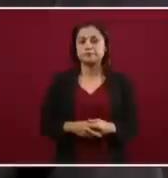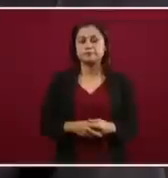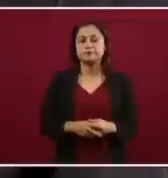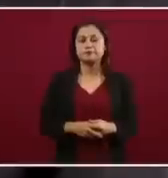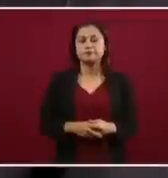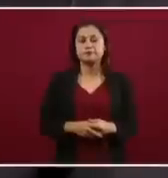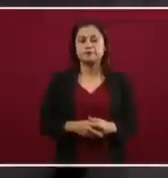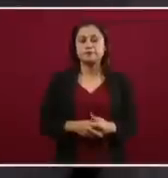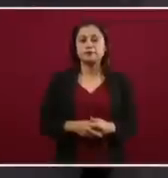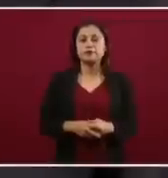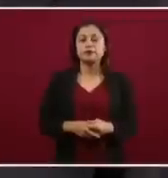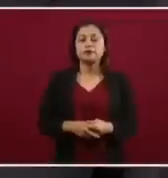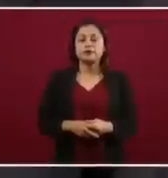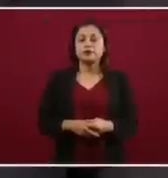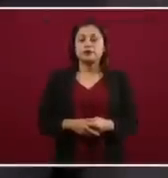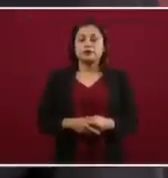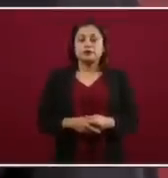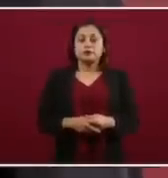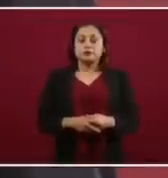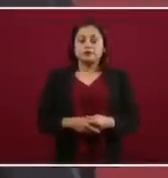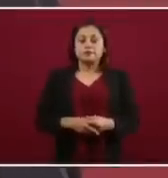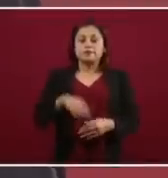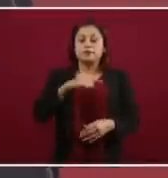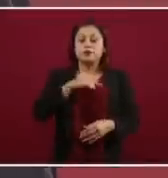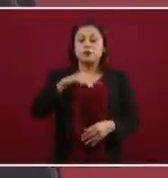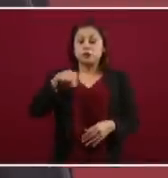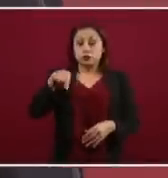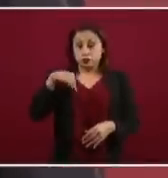nosotros nos fortalecemos